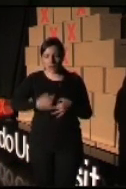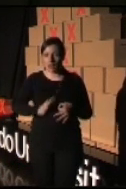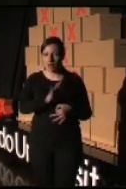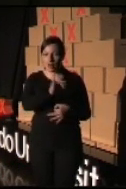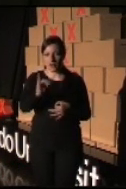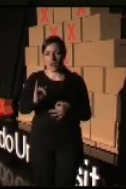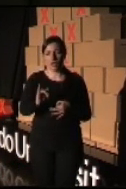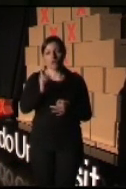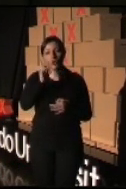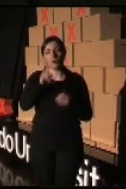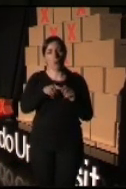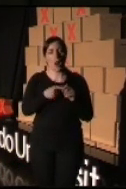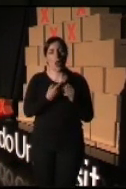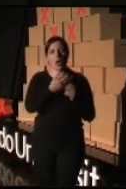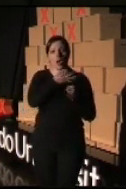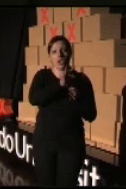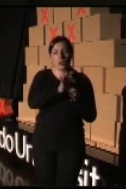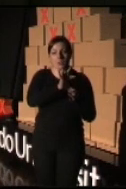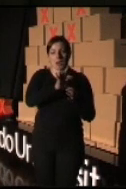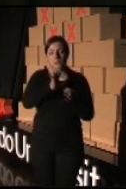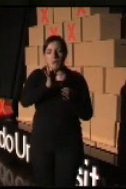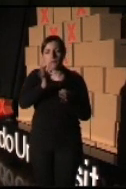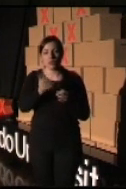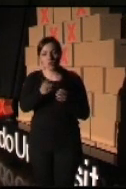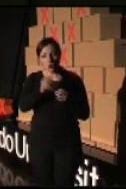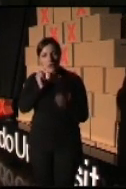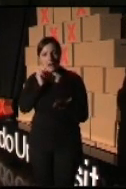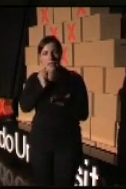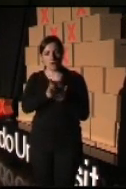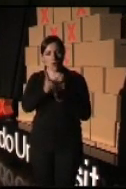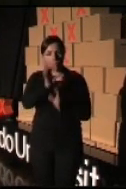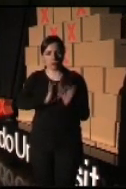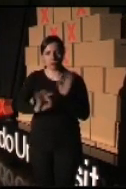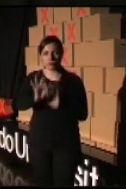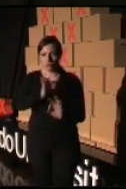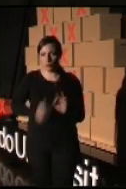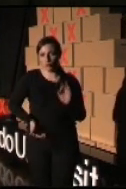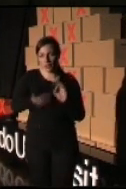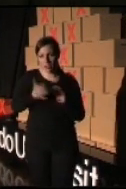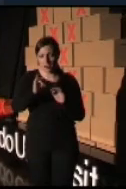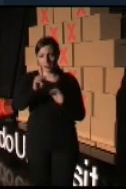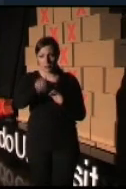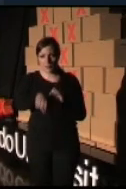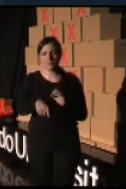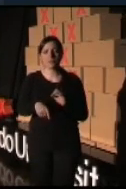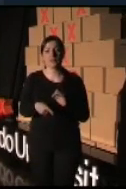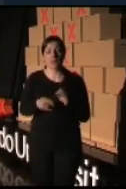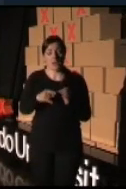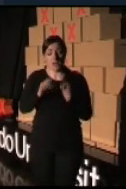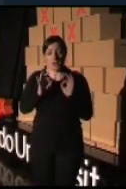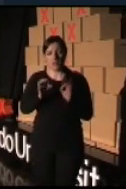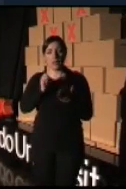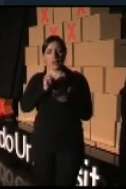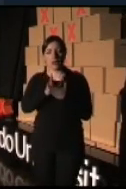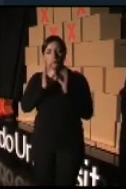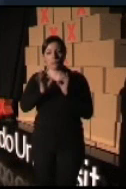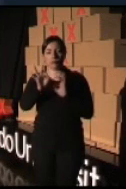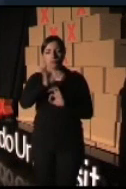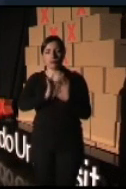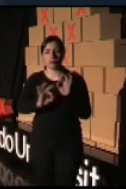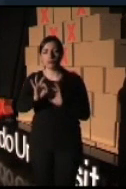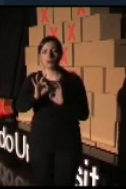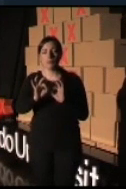es sumar una célula detrás de otra, sino que hay un reto organizativo importante, ¿no? Y ese reto organizativo, pues, tuvo